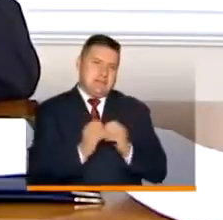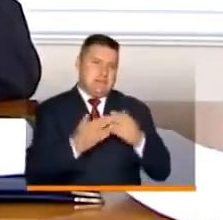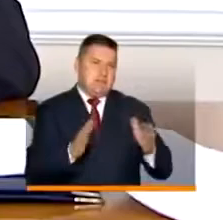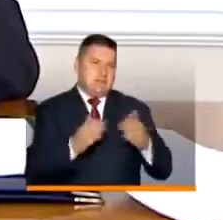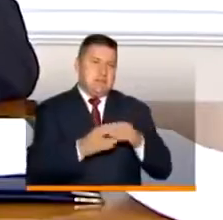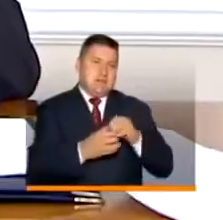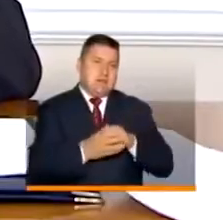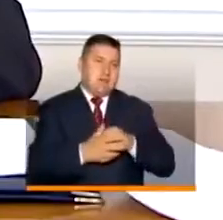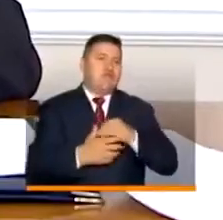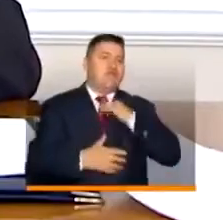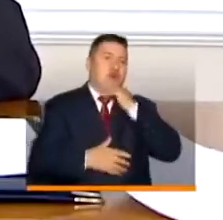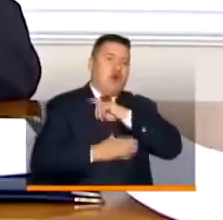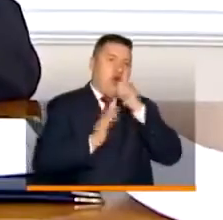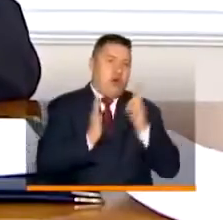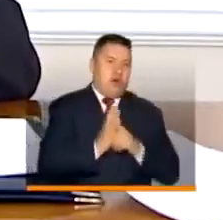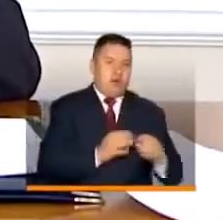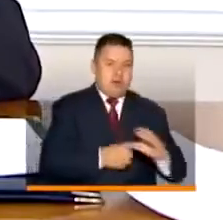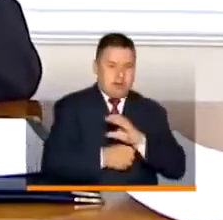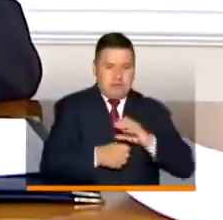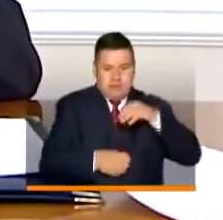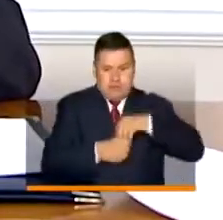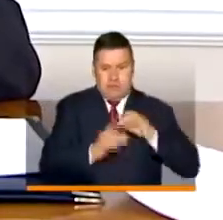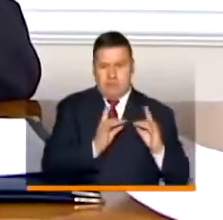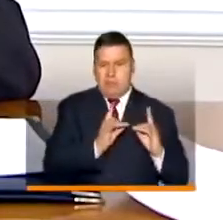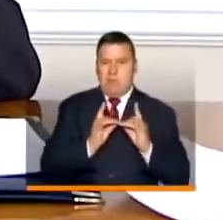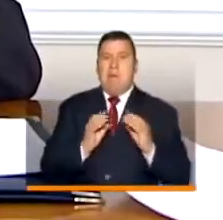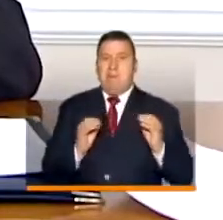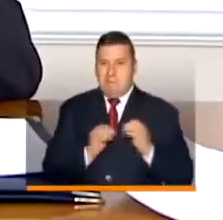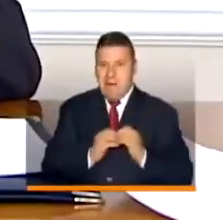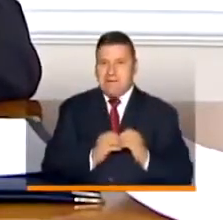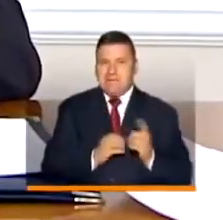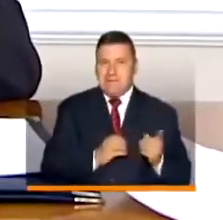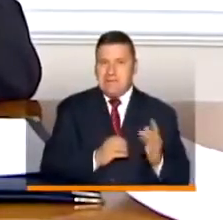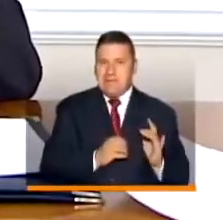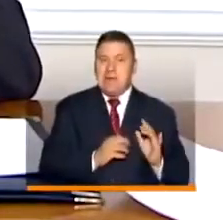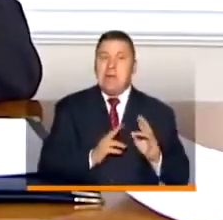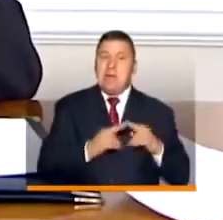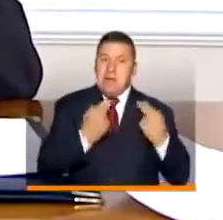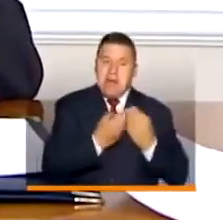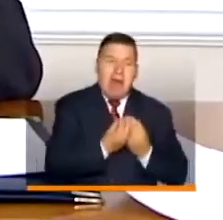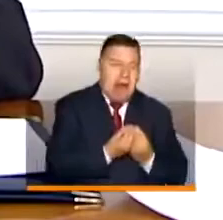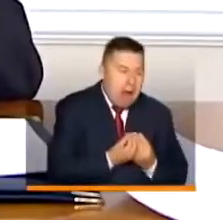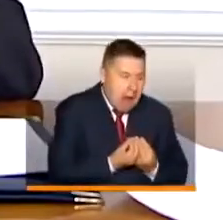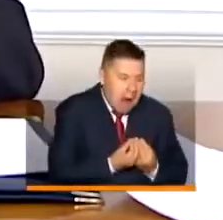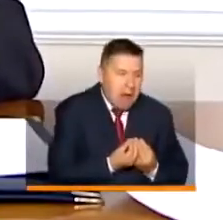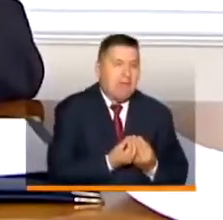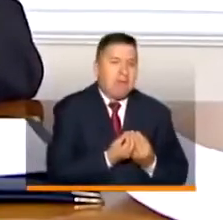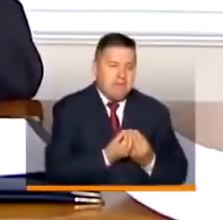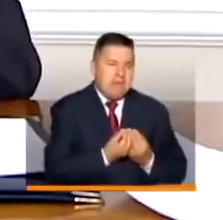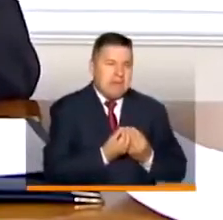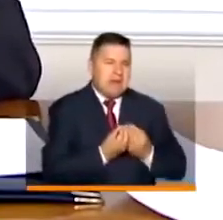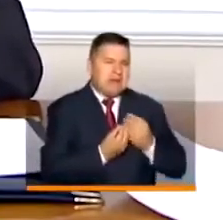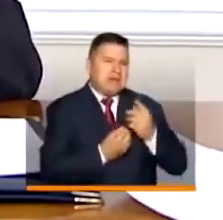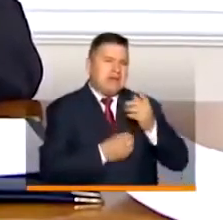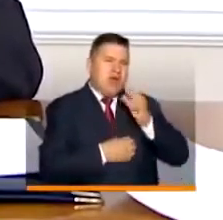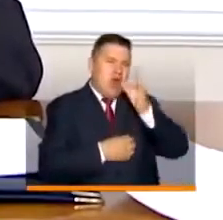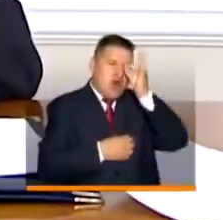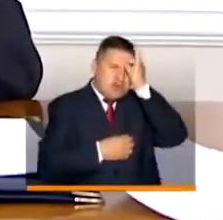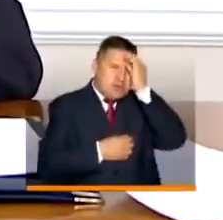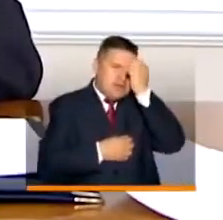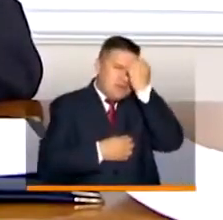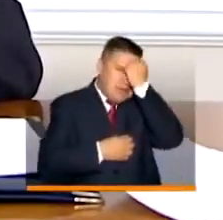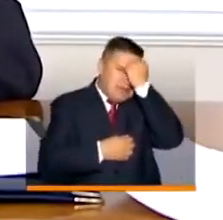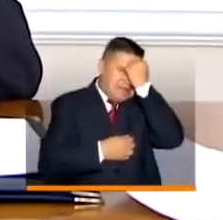una disponibilidad grande dentro de la ciudad, y para lo cual también tuvimos una reunión y una conversación con los principales